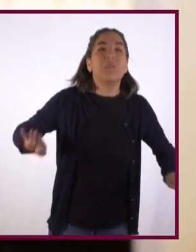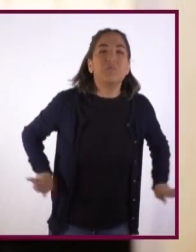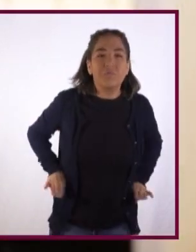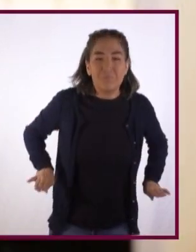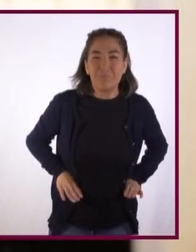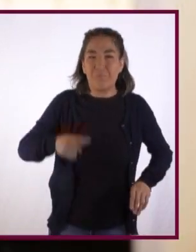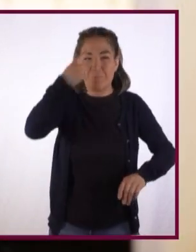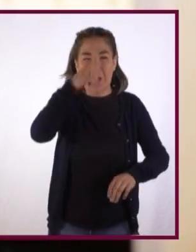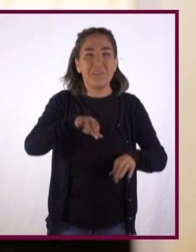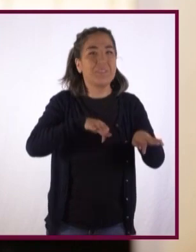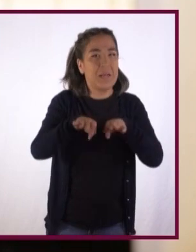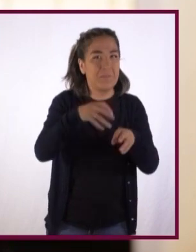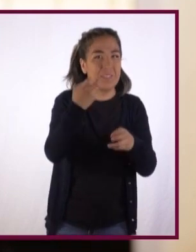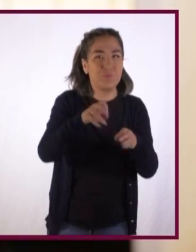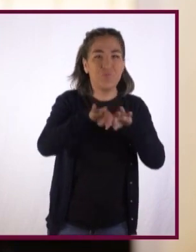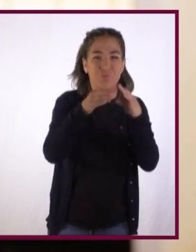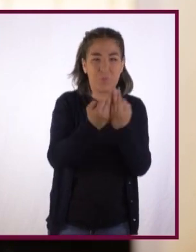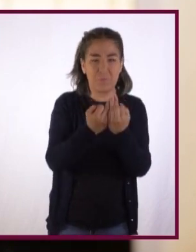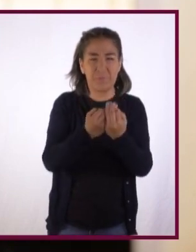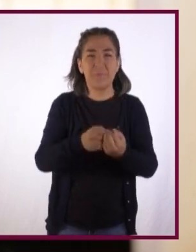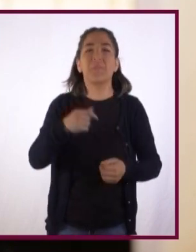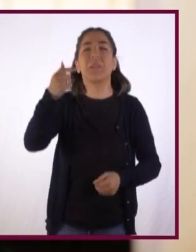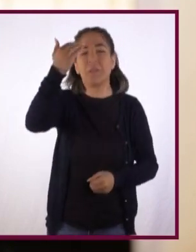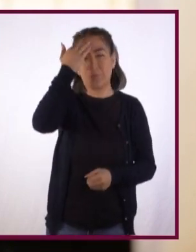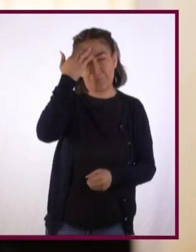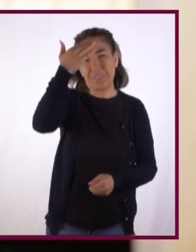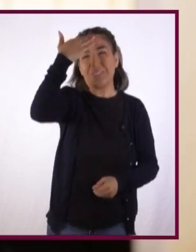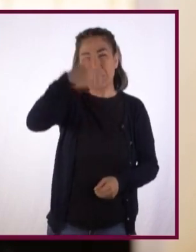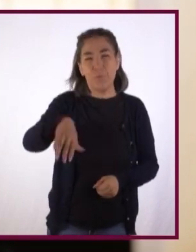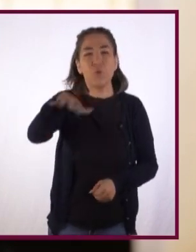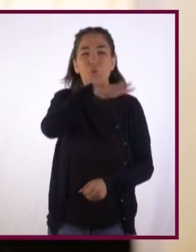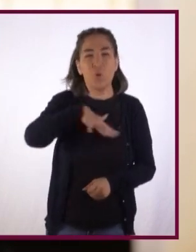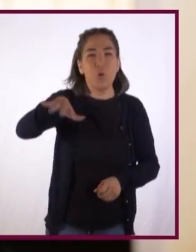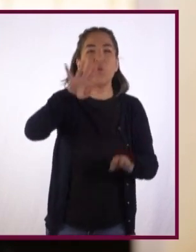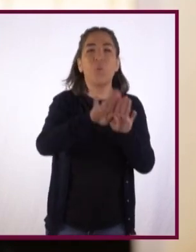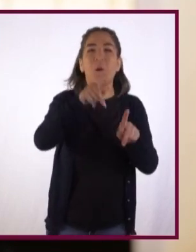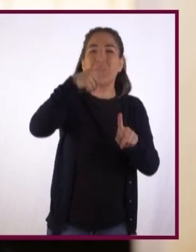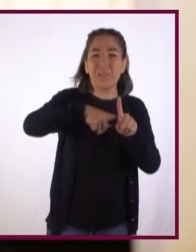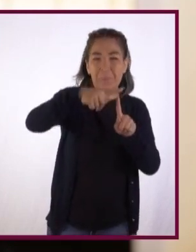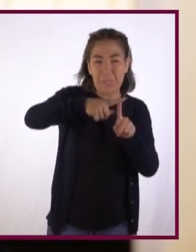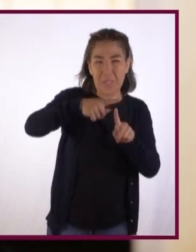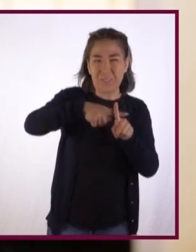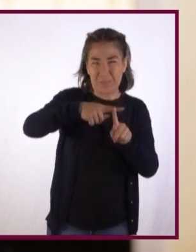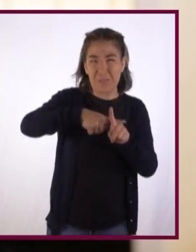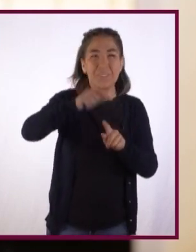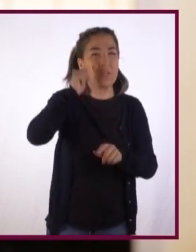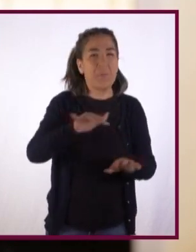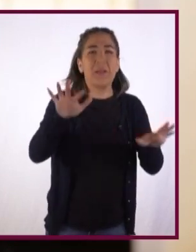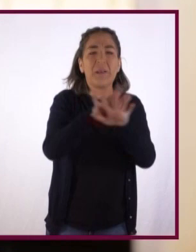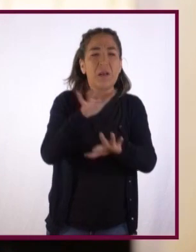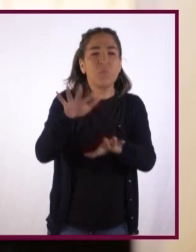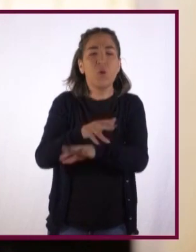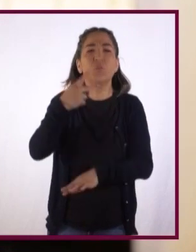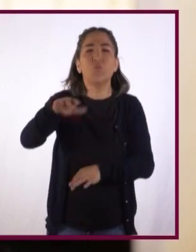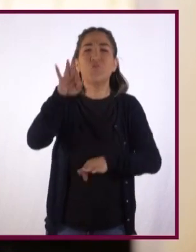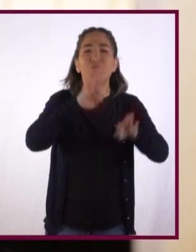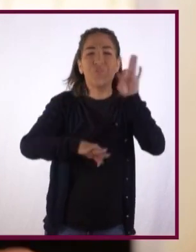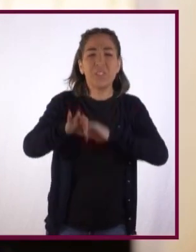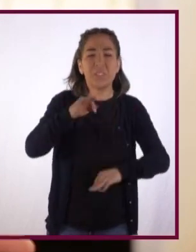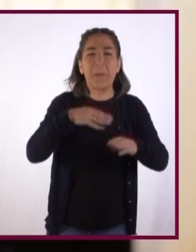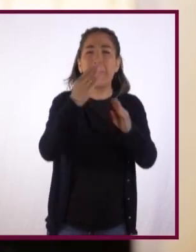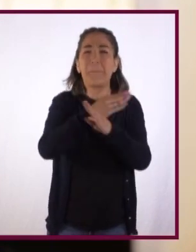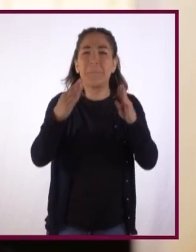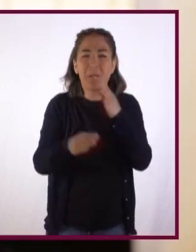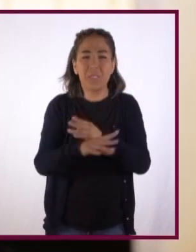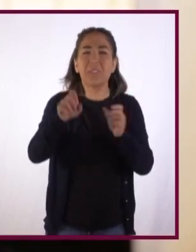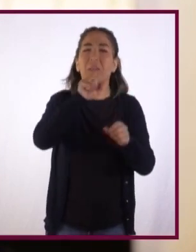operación. Sabemos que la temperatura ambiente cambia constantemente. En nuestro entorno varía a pocos grados. ¿Qué sucede con las propiedades físicas